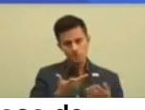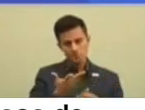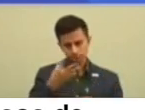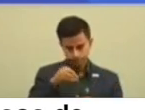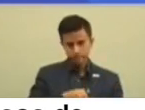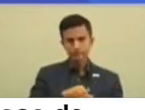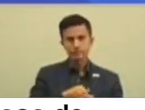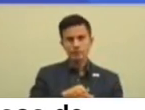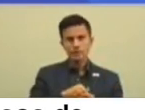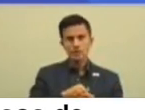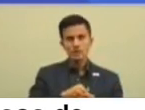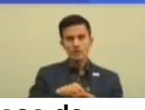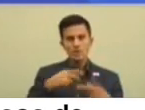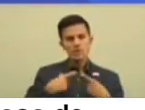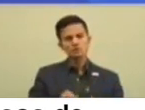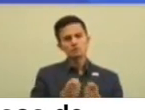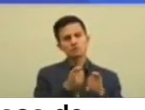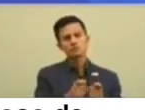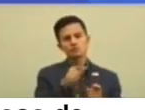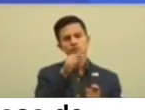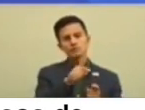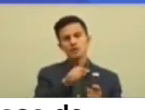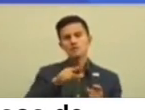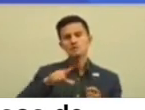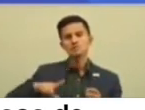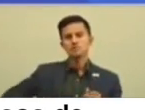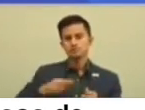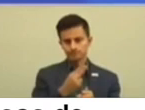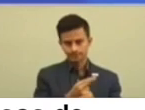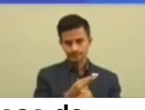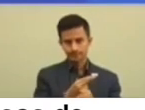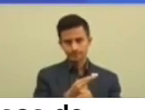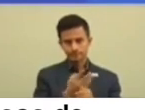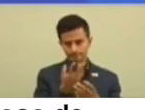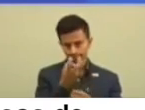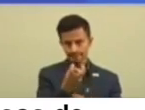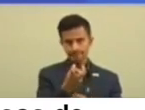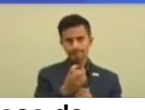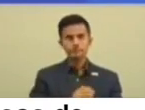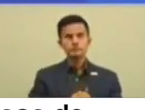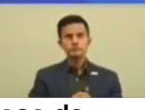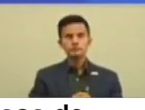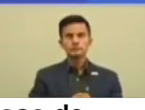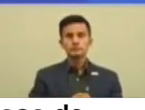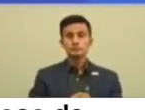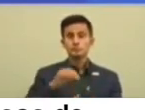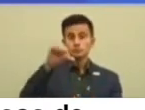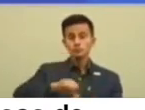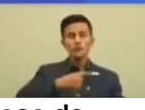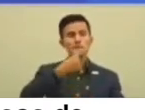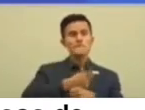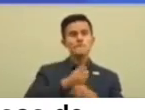la titularidad del Poder Ejecutivo del Estado. Derivado de lo anterior, en el marco de esta primera